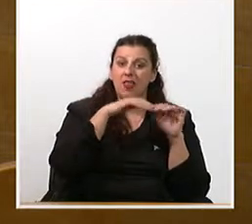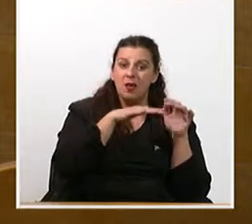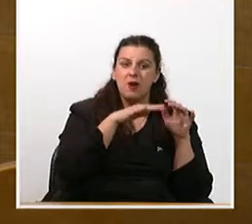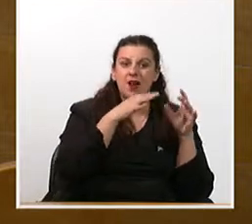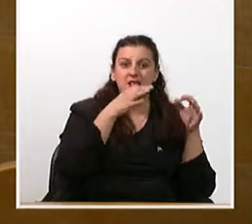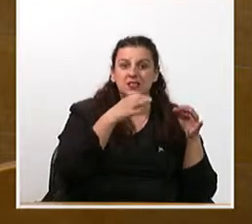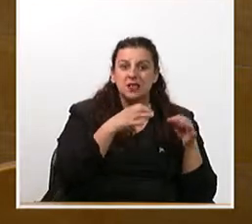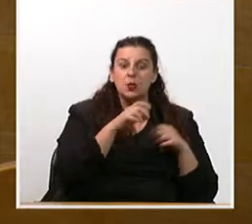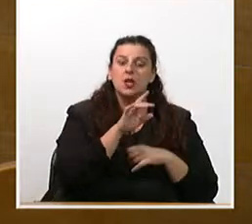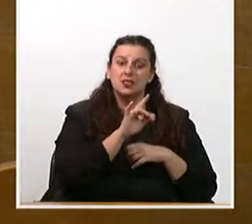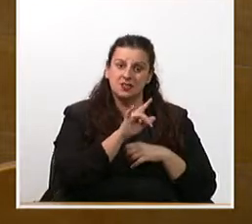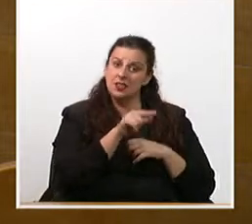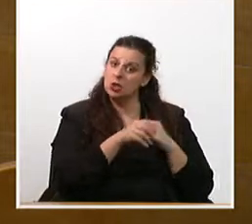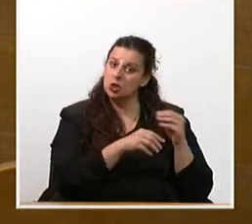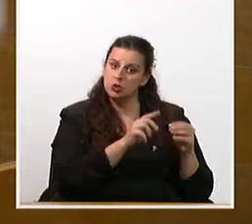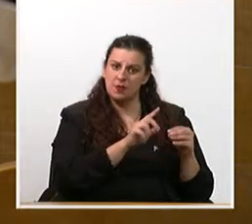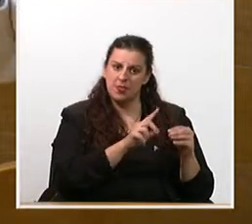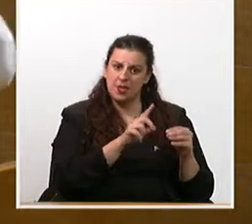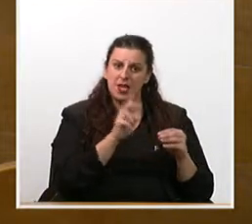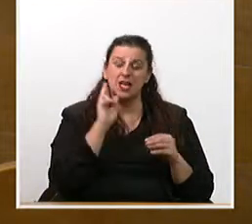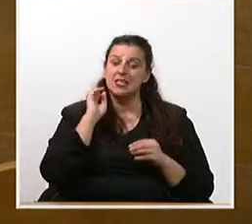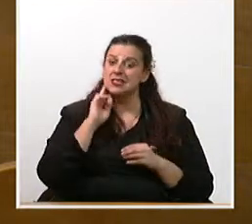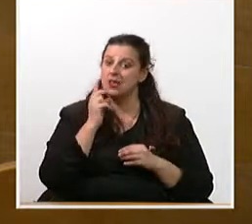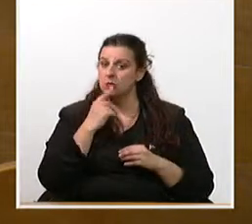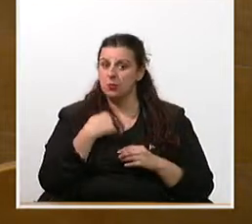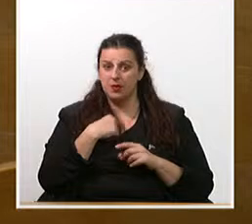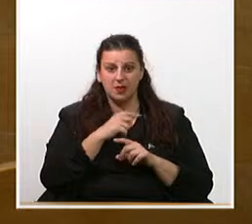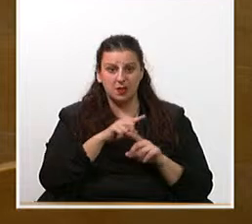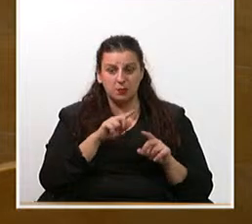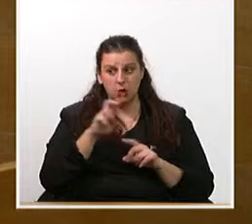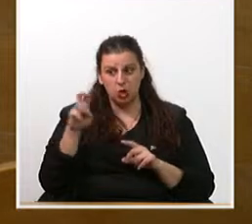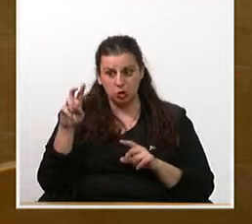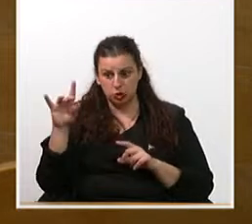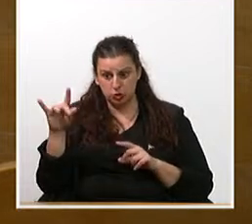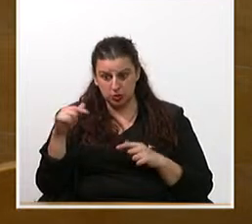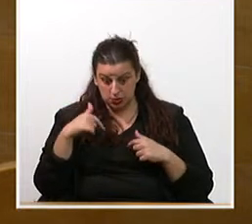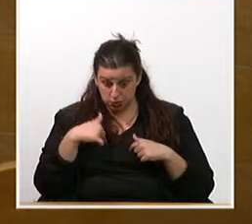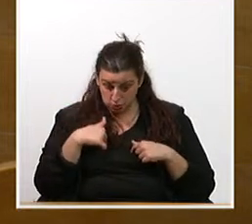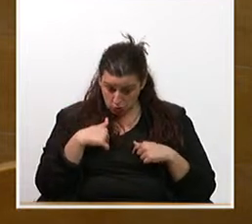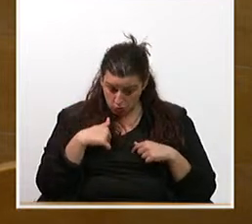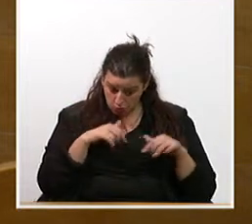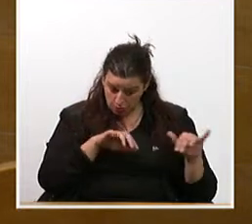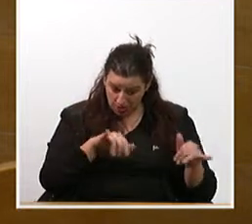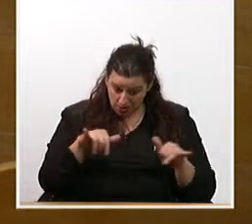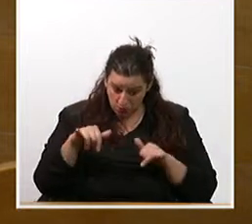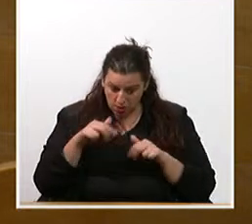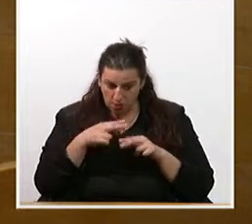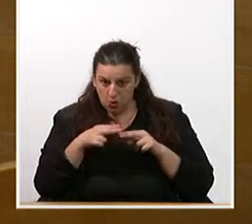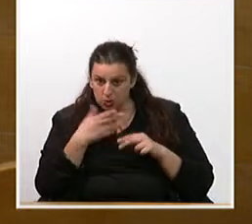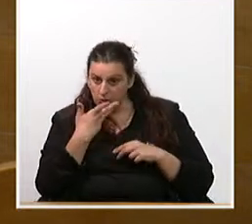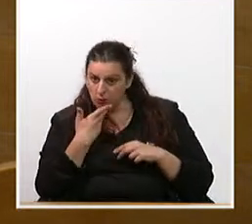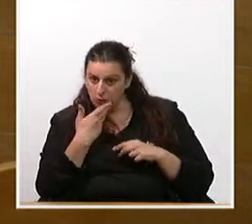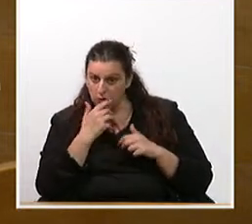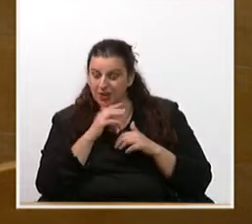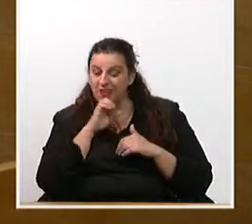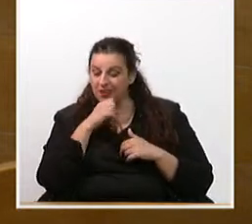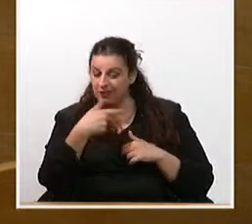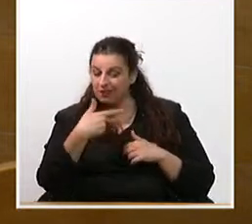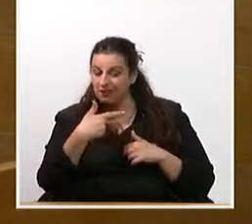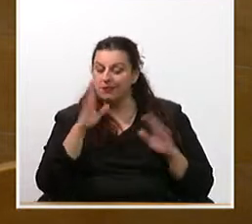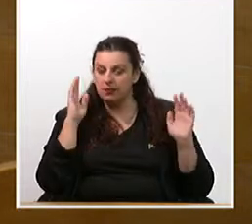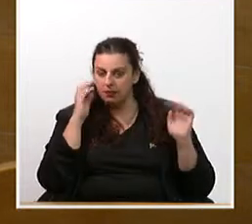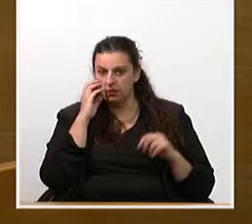fará y el de tamp pero yo so el que politiza O es que politi qu politi